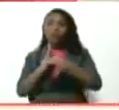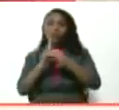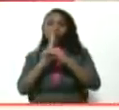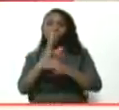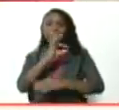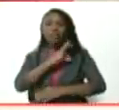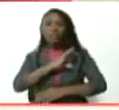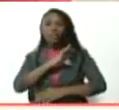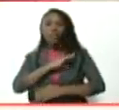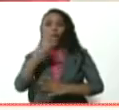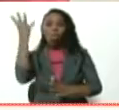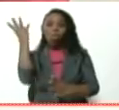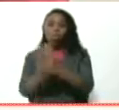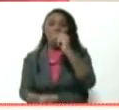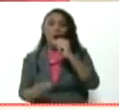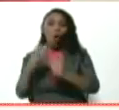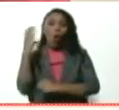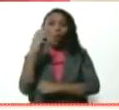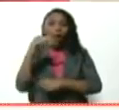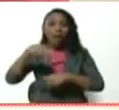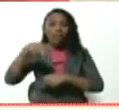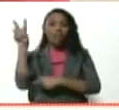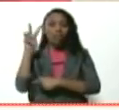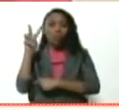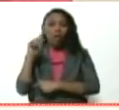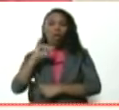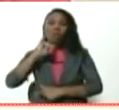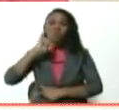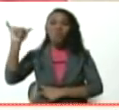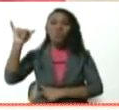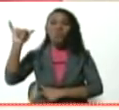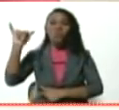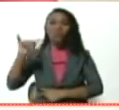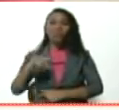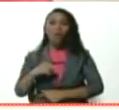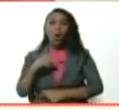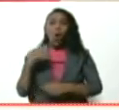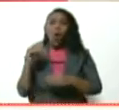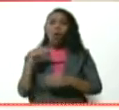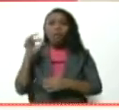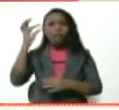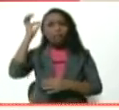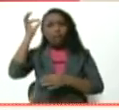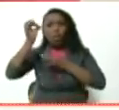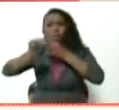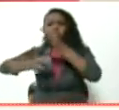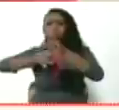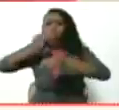que se fugó de Colombia aquí en Venezuela, que denuncia con pelos y señales